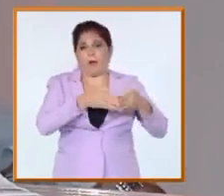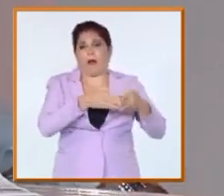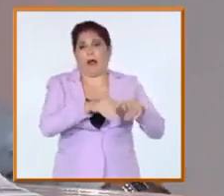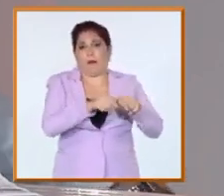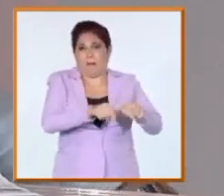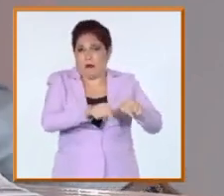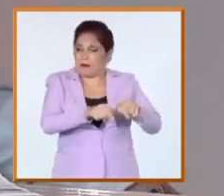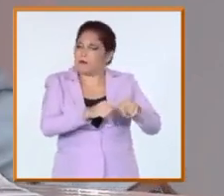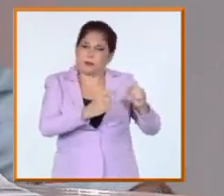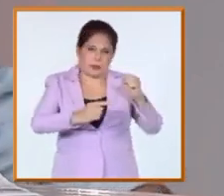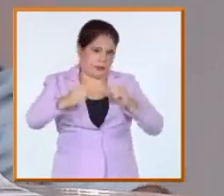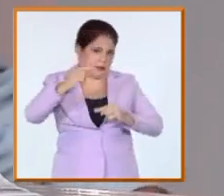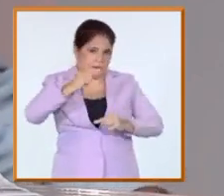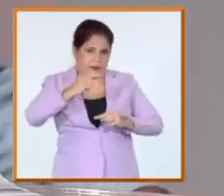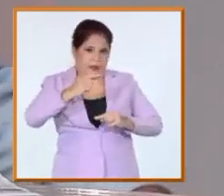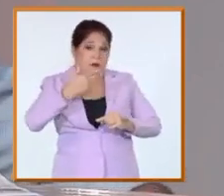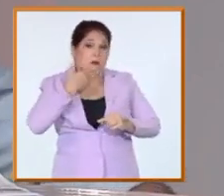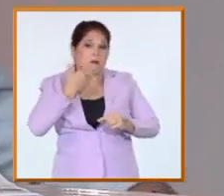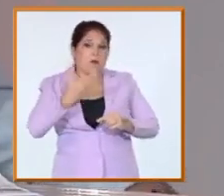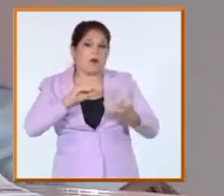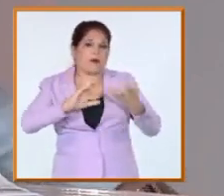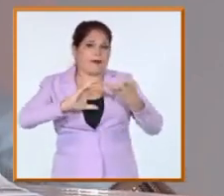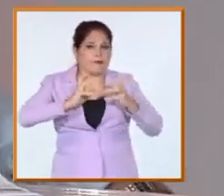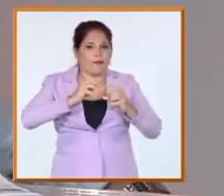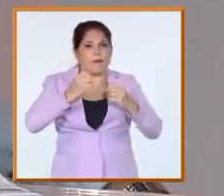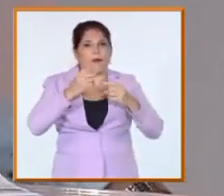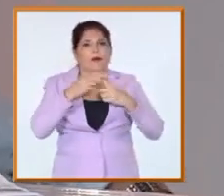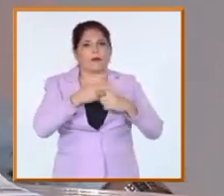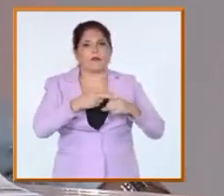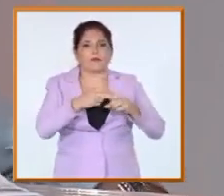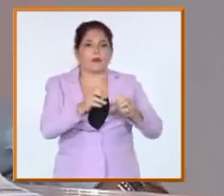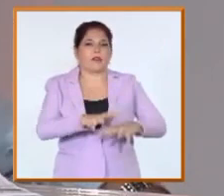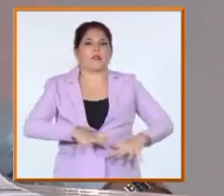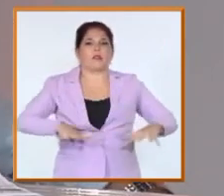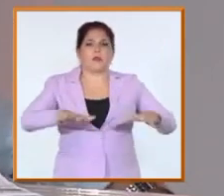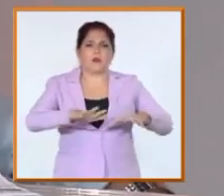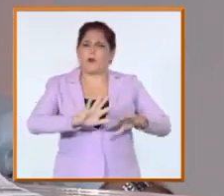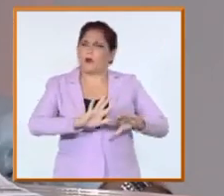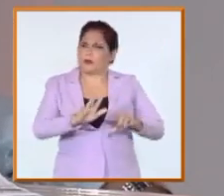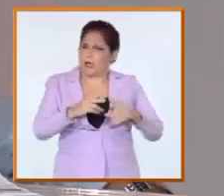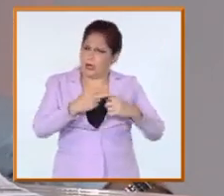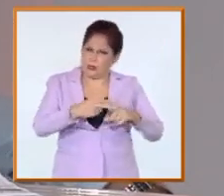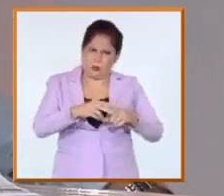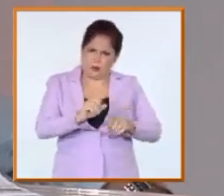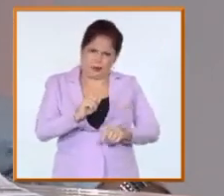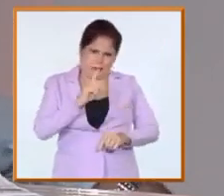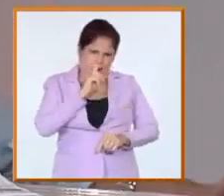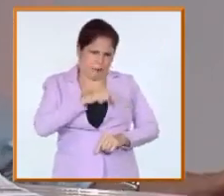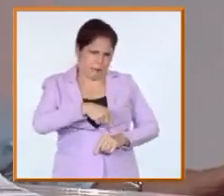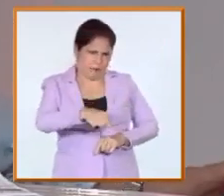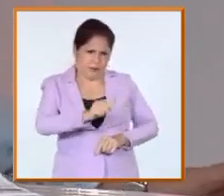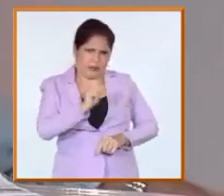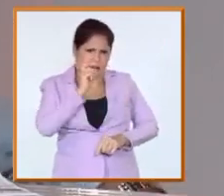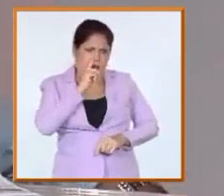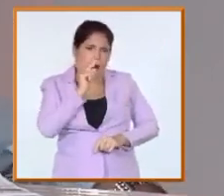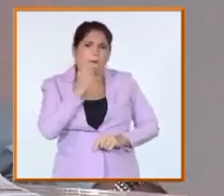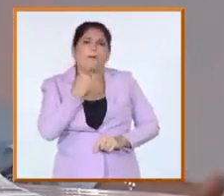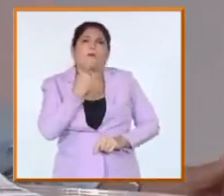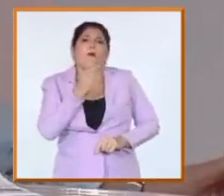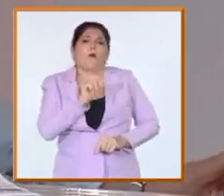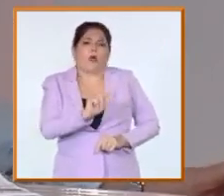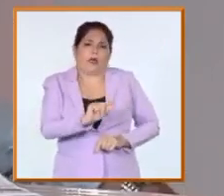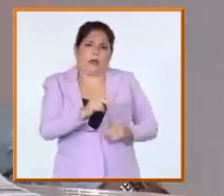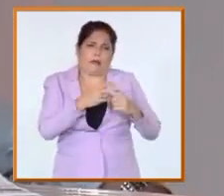muy buena estrategia Y con esa estrategia prácticamente ya casi tienen la solución de los problemas le quedaban